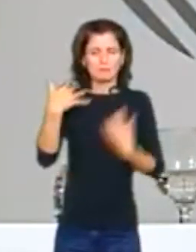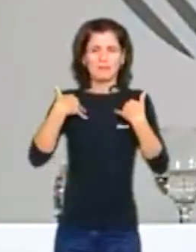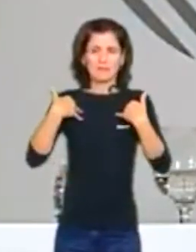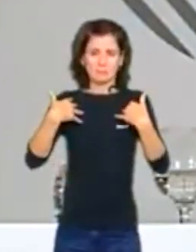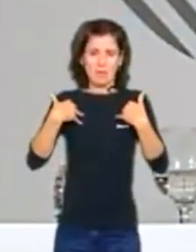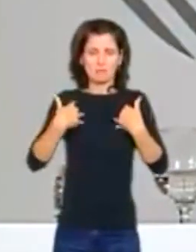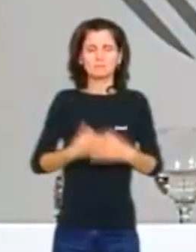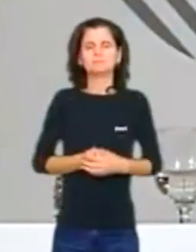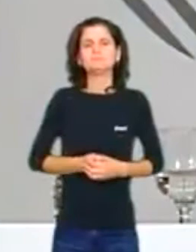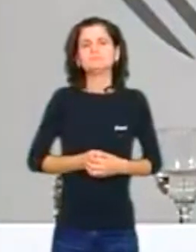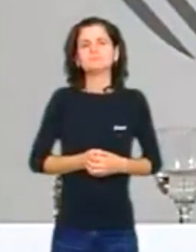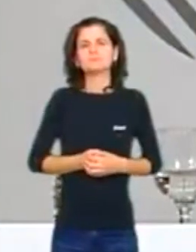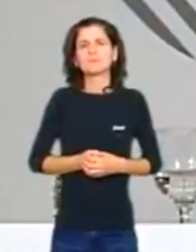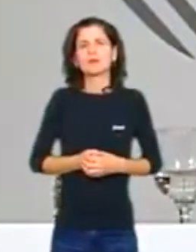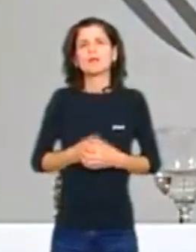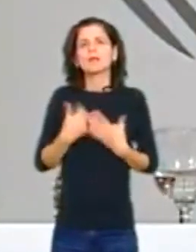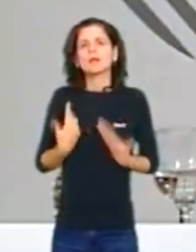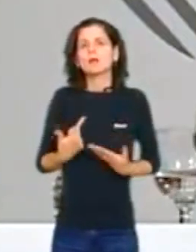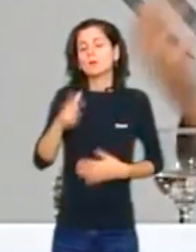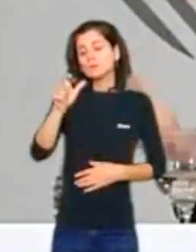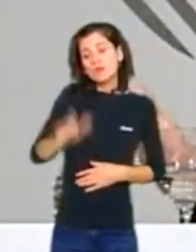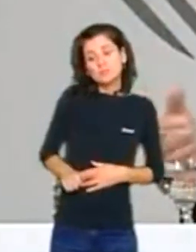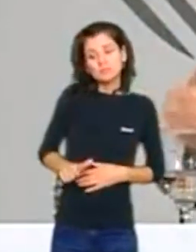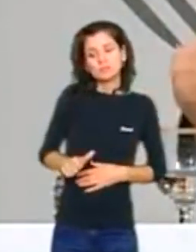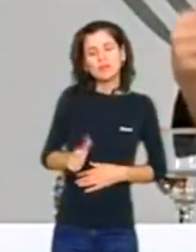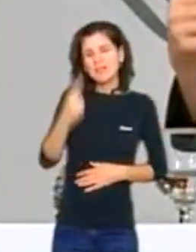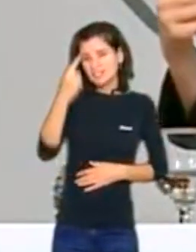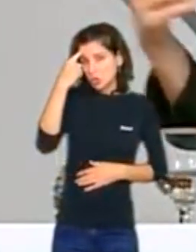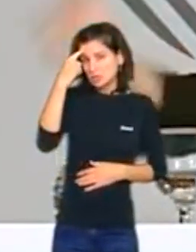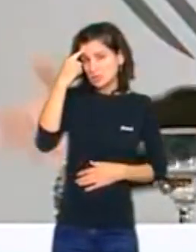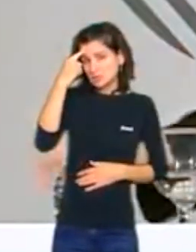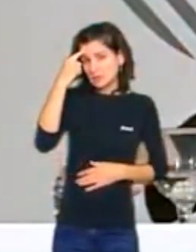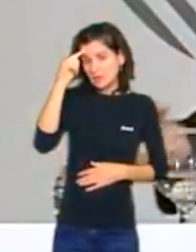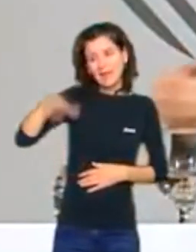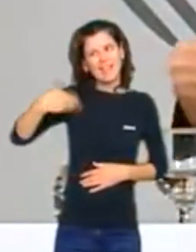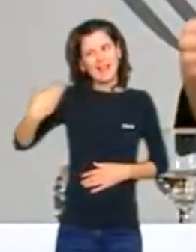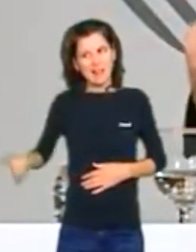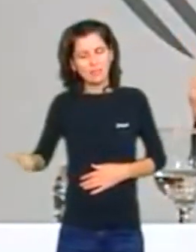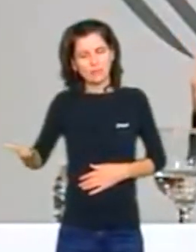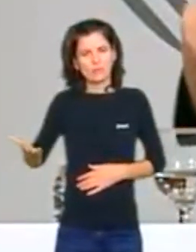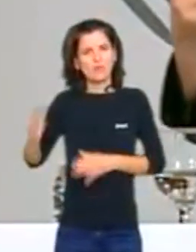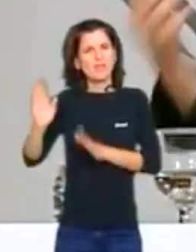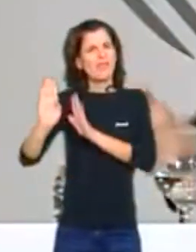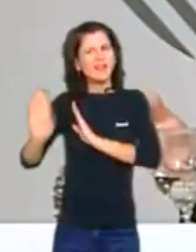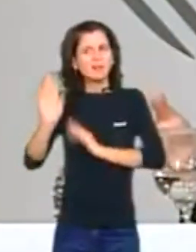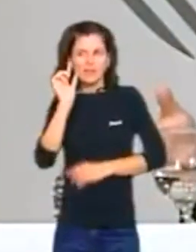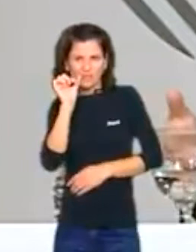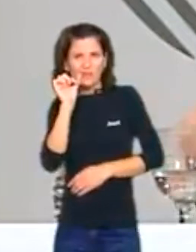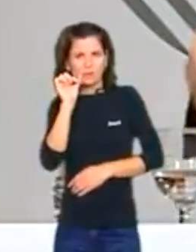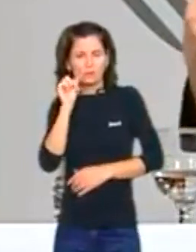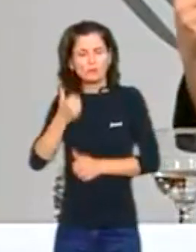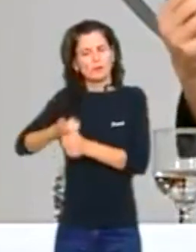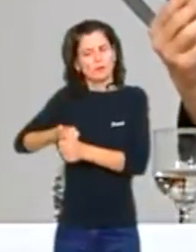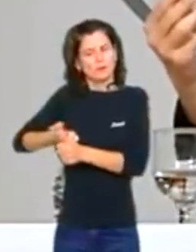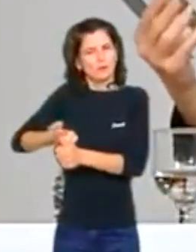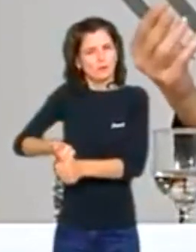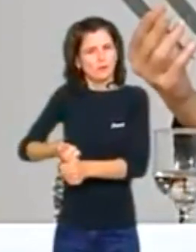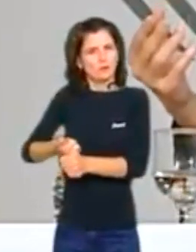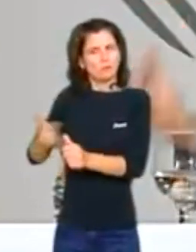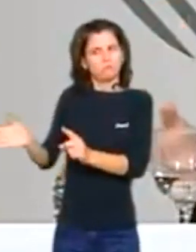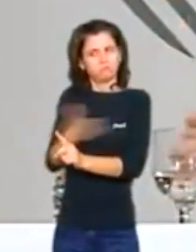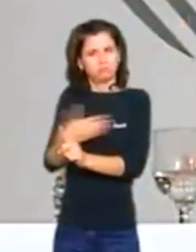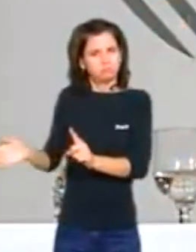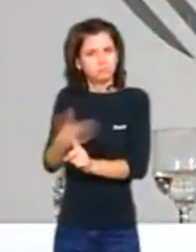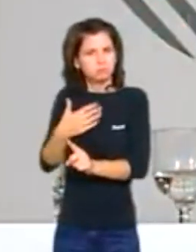cuando alguien es consciente que en la casa de al lado el vecino está agrediendo a su mujer o hay una situación de violencia